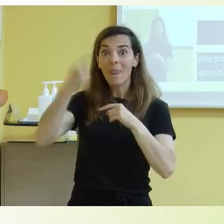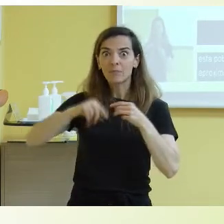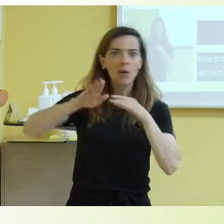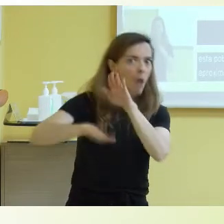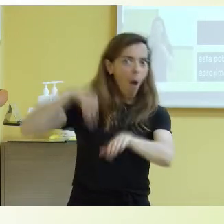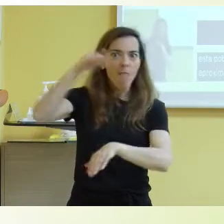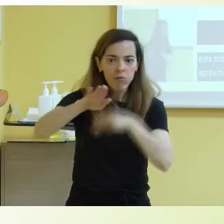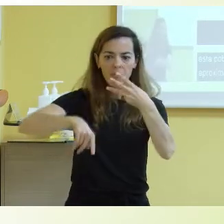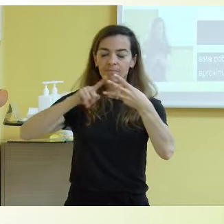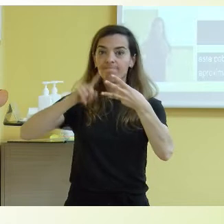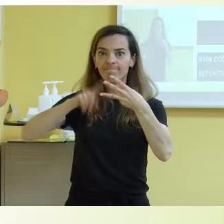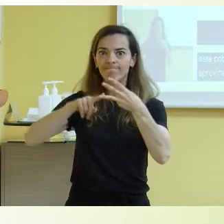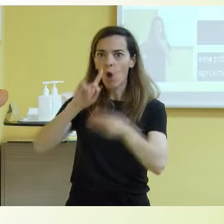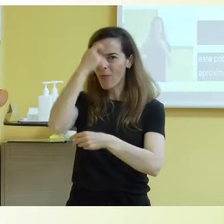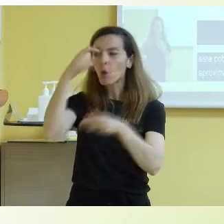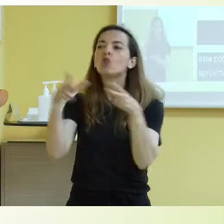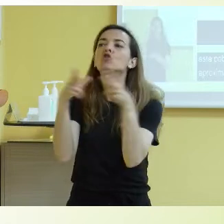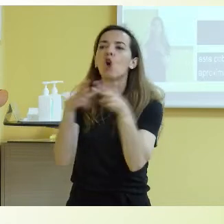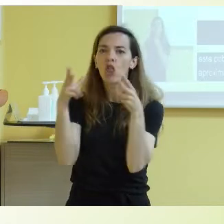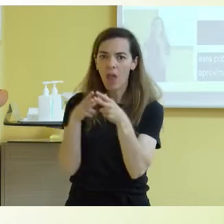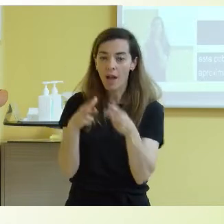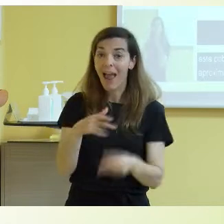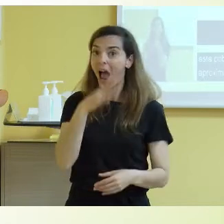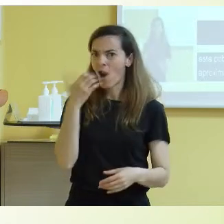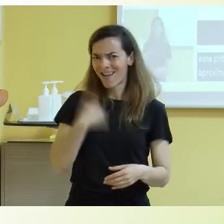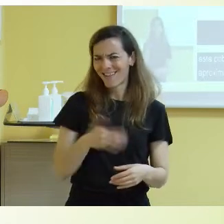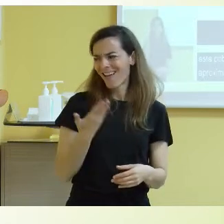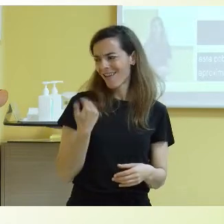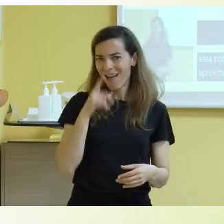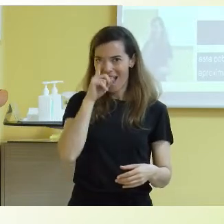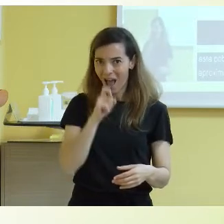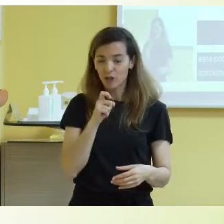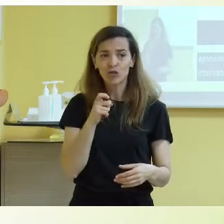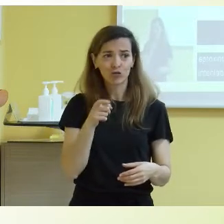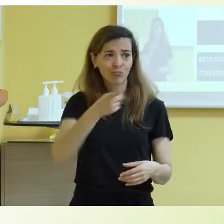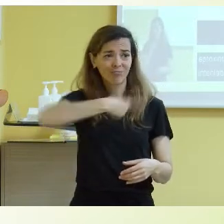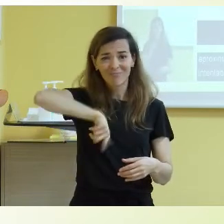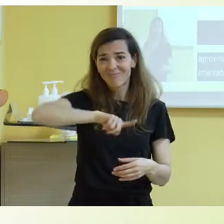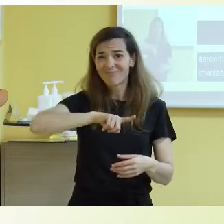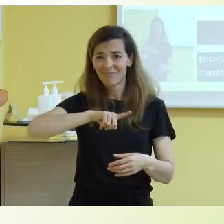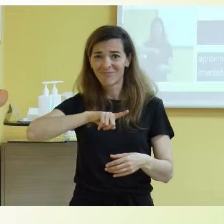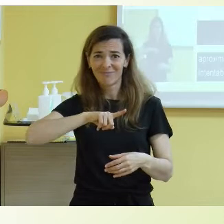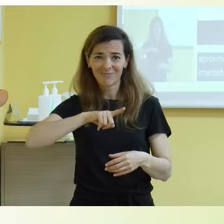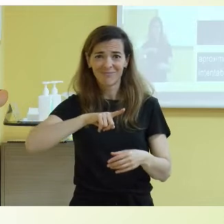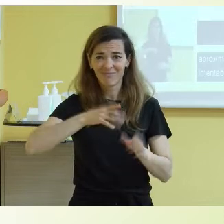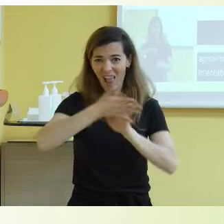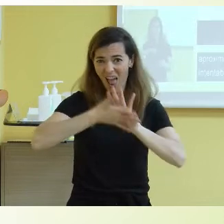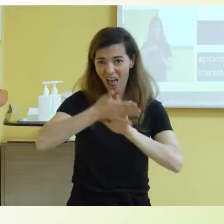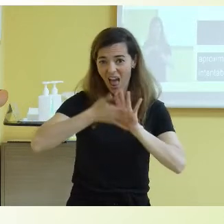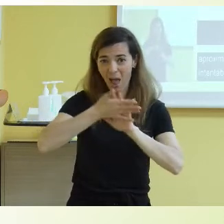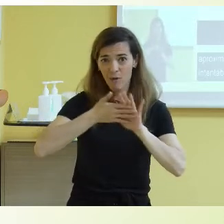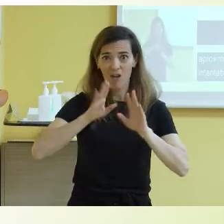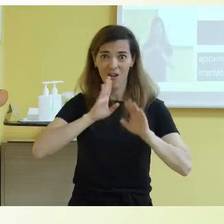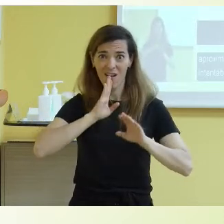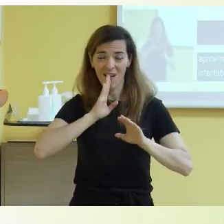con el tema de la aproximación social y ahora yo creo que desde hace ya años, cuando la ONU habló de todos estos temas y sacaron sus